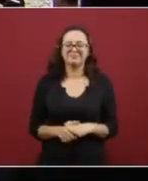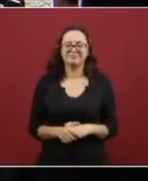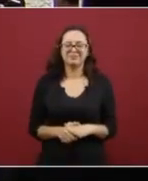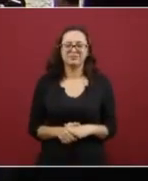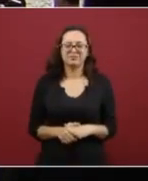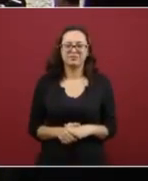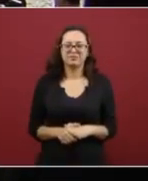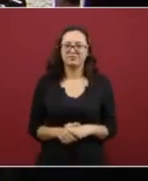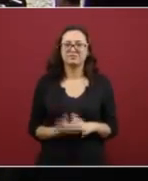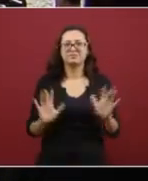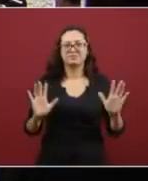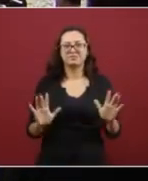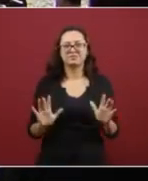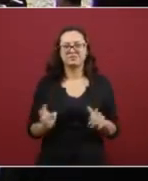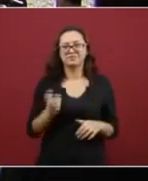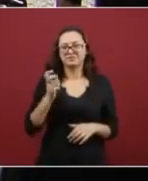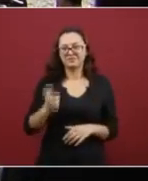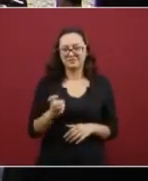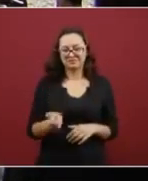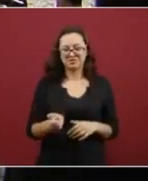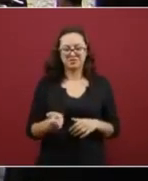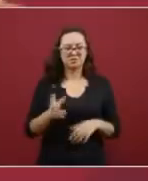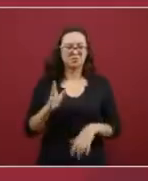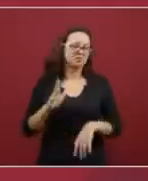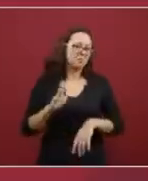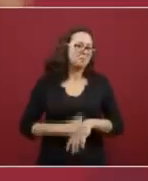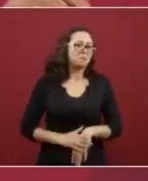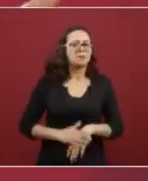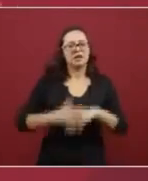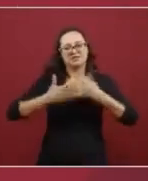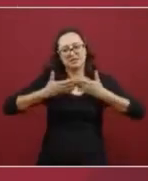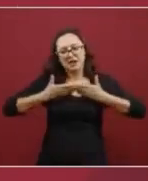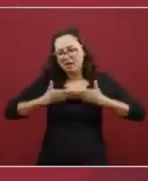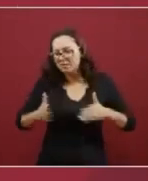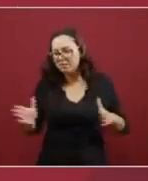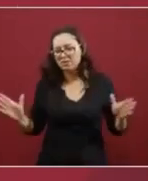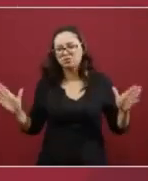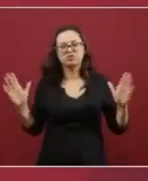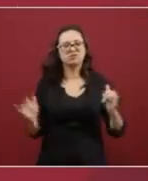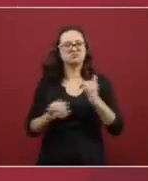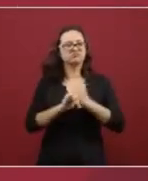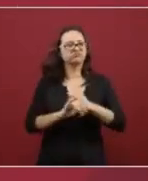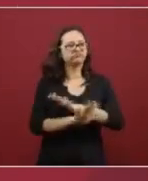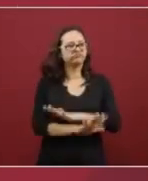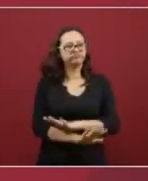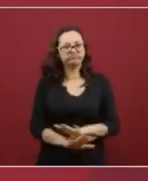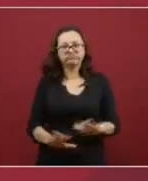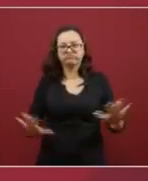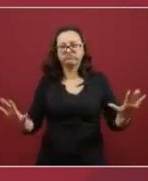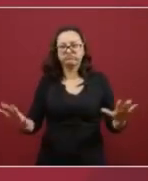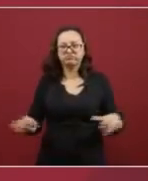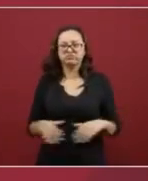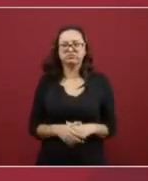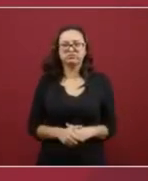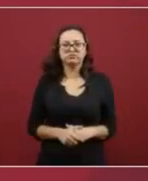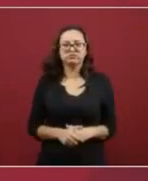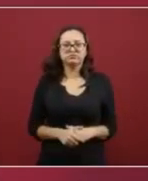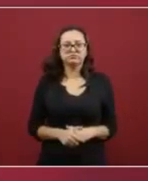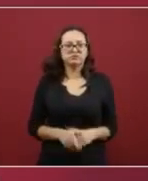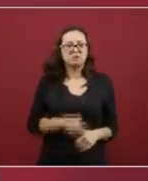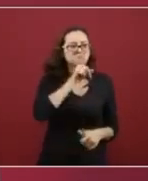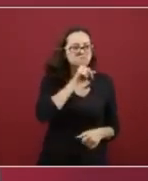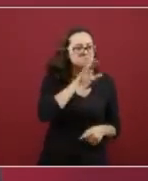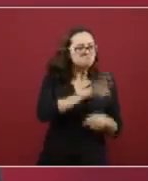Se abrió más la información, menos censura,